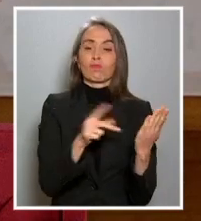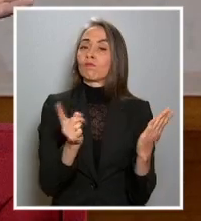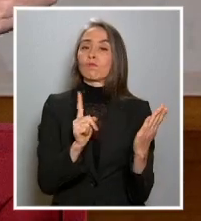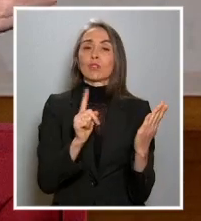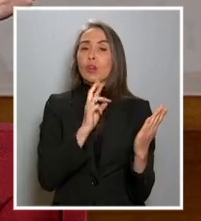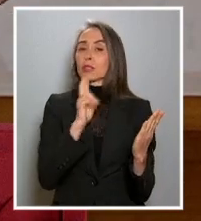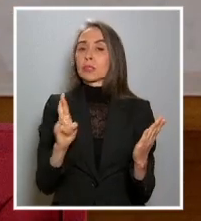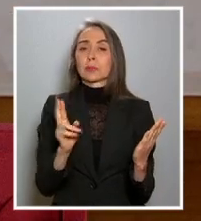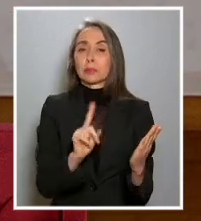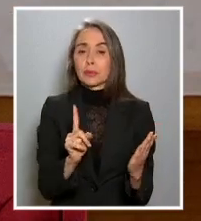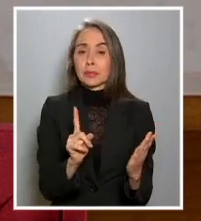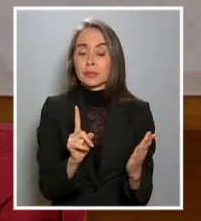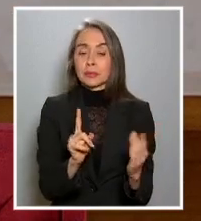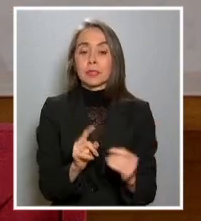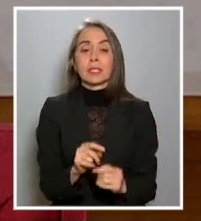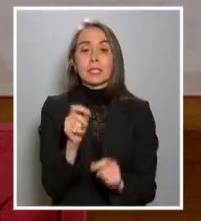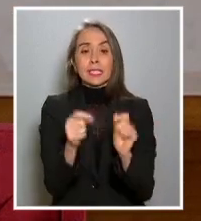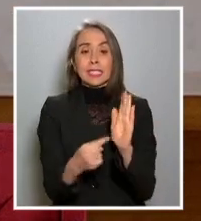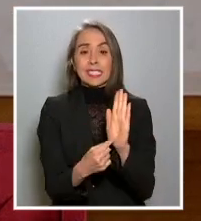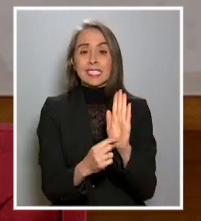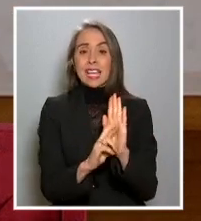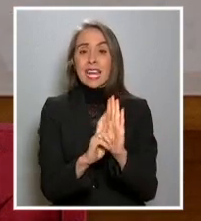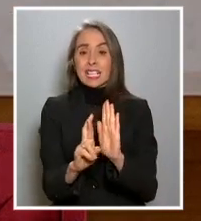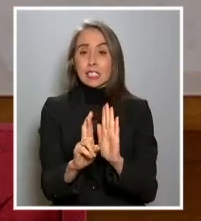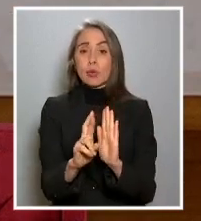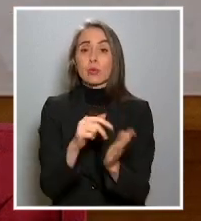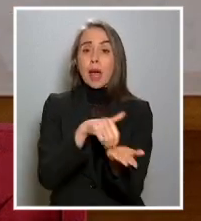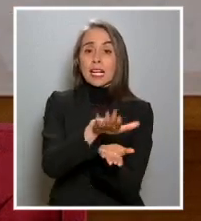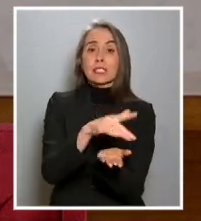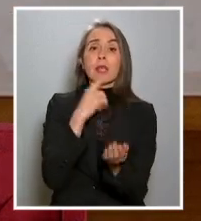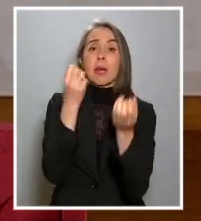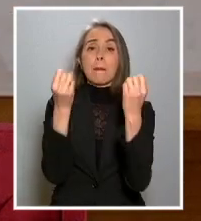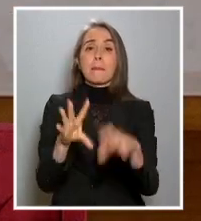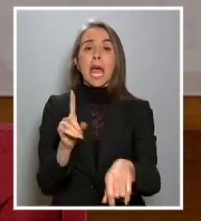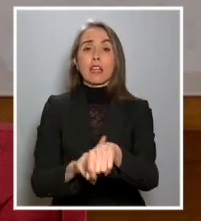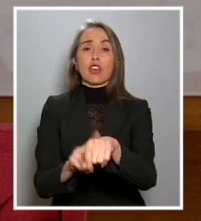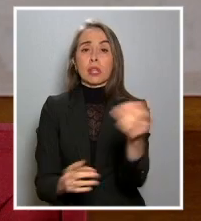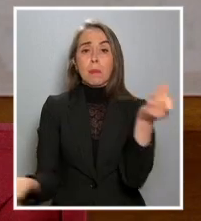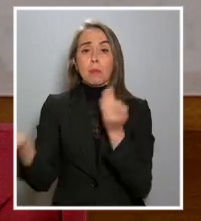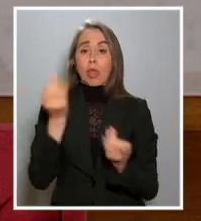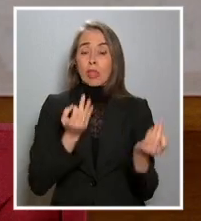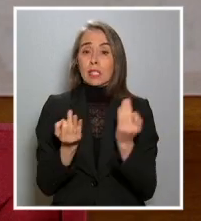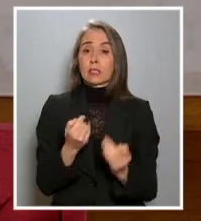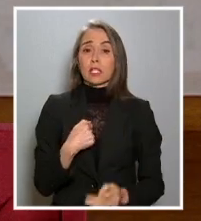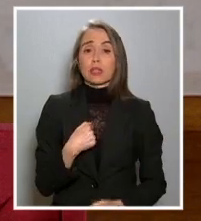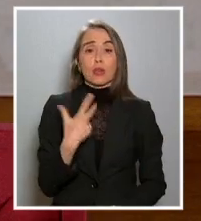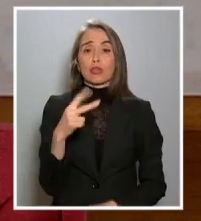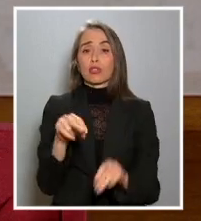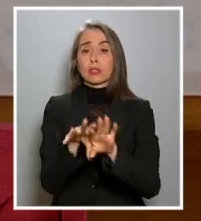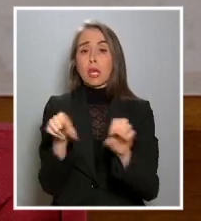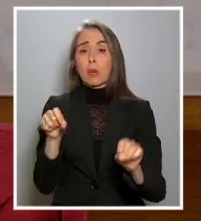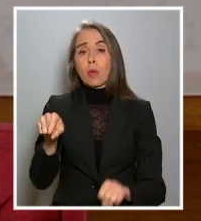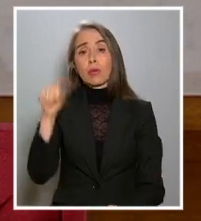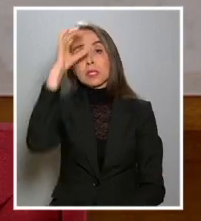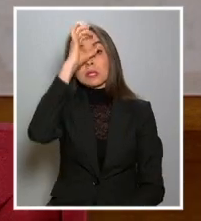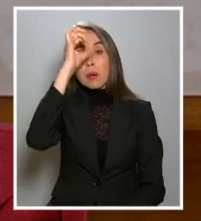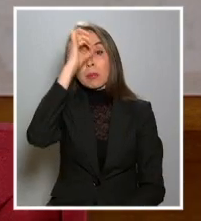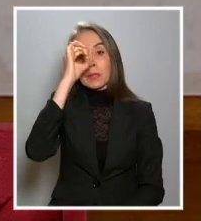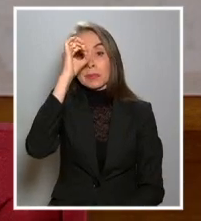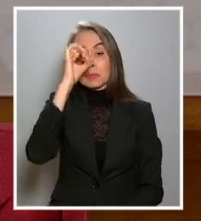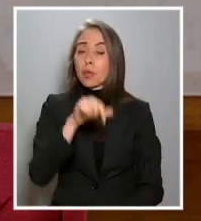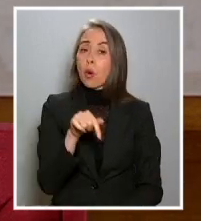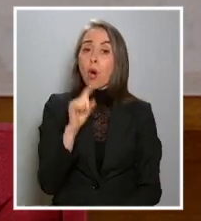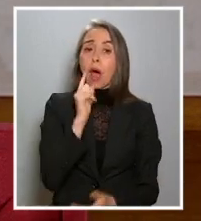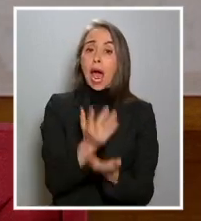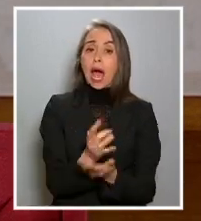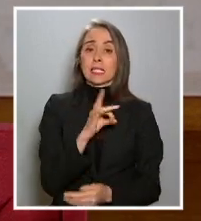Hay quienes, a propósito de este resultado, dicen que fue una pérdida de tiempo. Yo no comparto ese juicio. Hoy